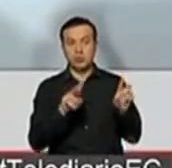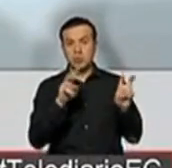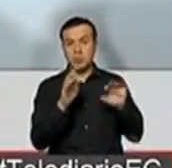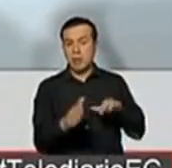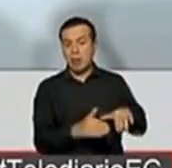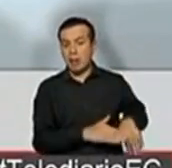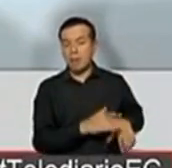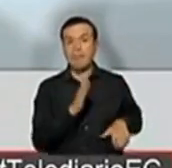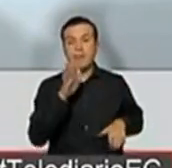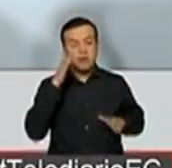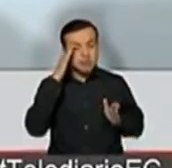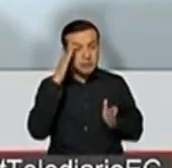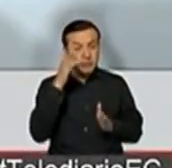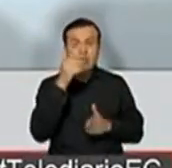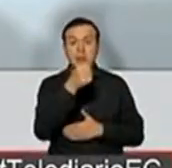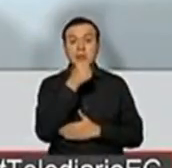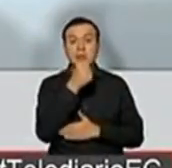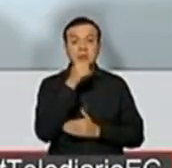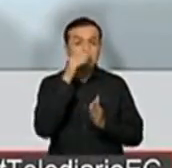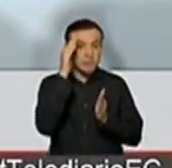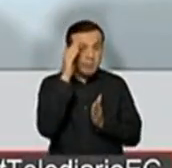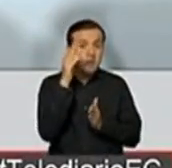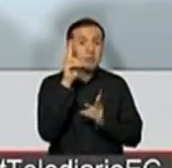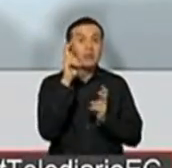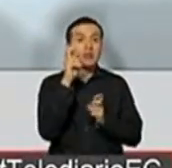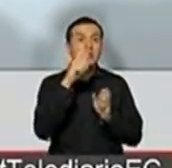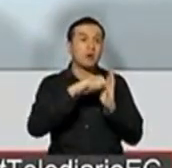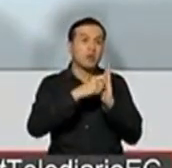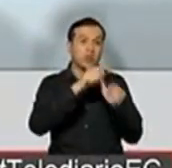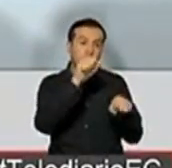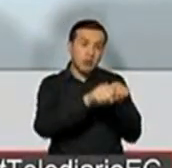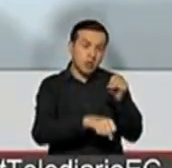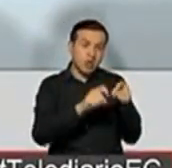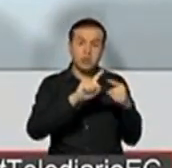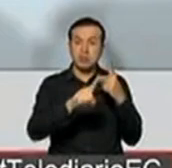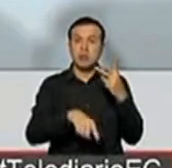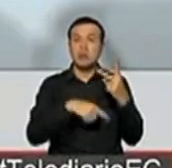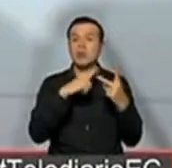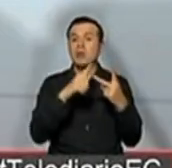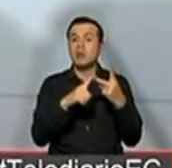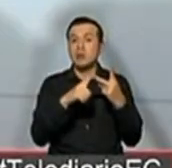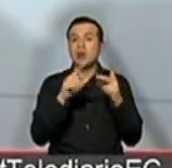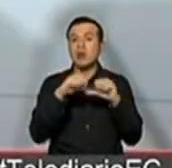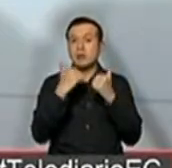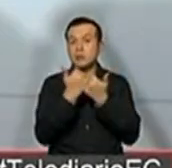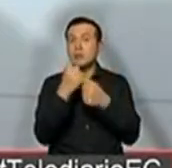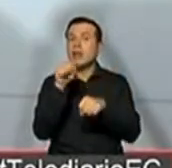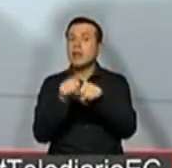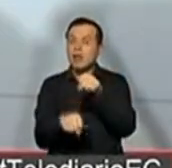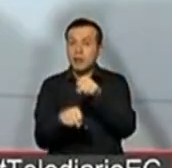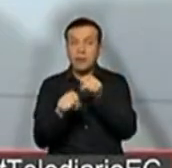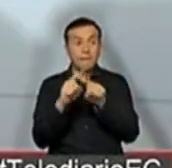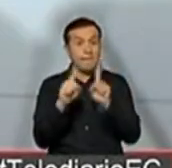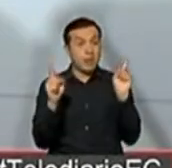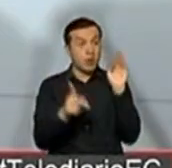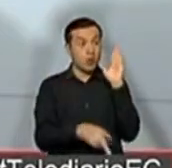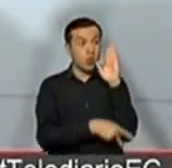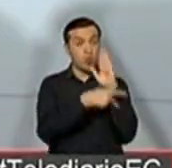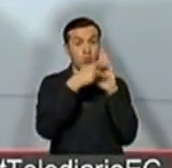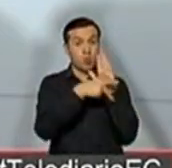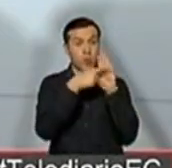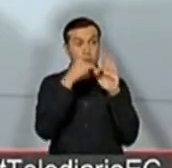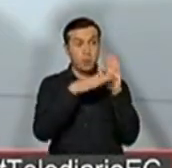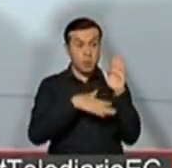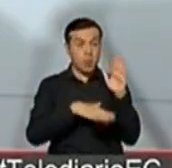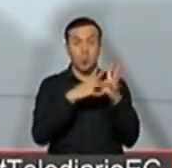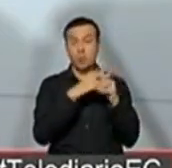se ha concentrado la prensa en el ataque a la Contraloría, en el ataque a la Asamblea, pero el daño a la infraestructura